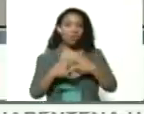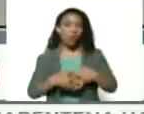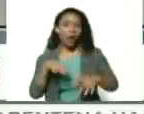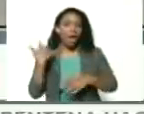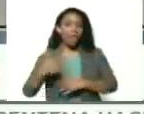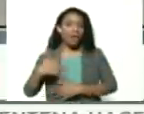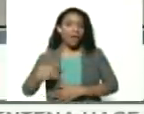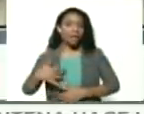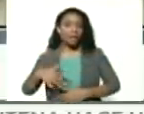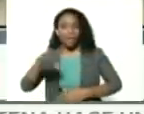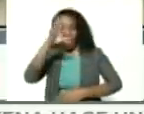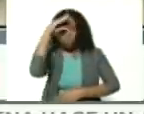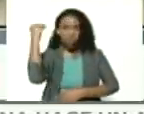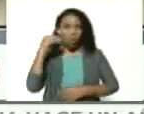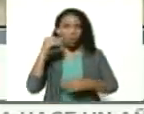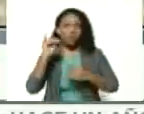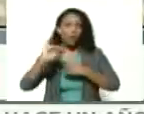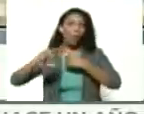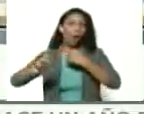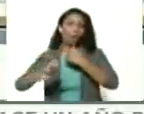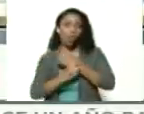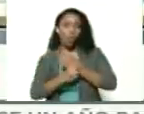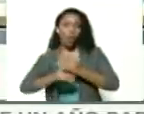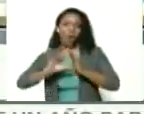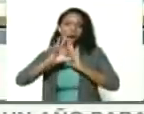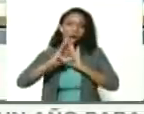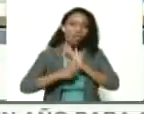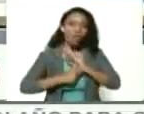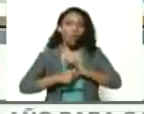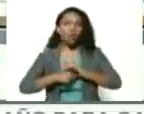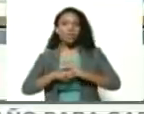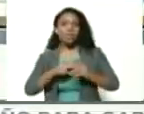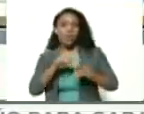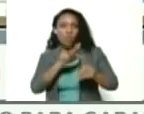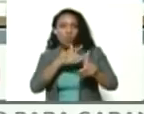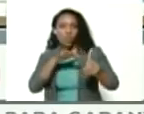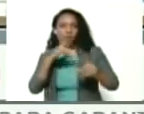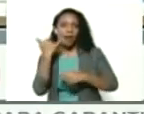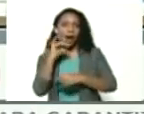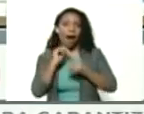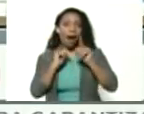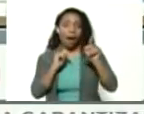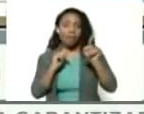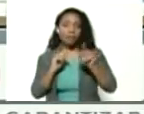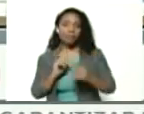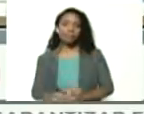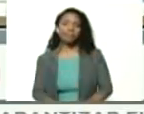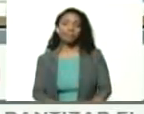derecha trumpista, guaidocista, ladrona y mafiosa que existe. Se lo robaban.